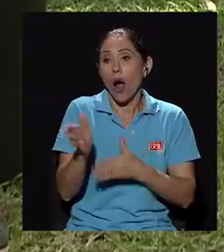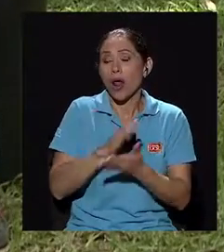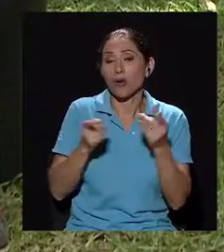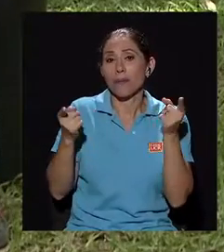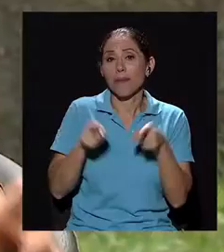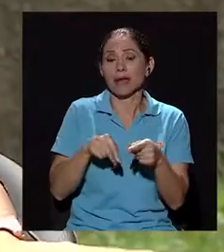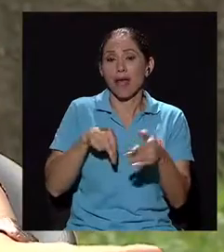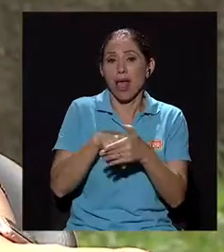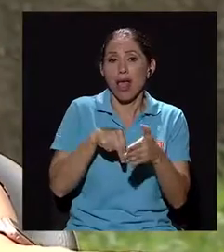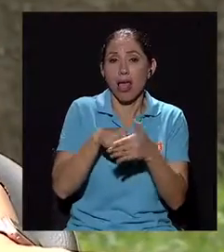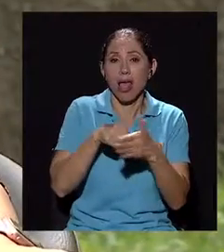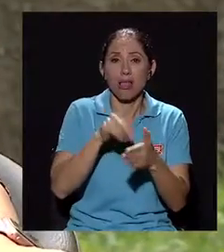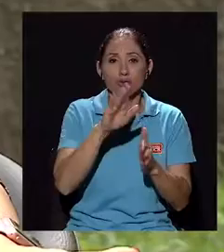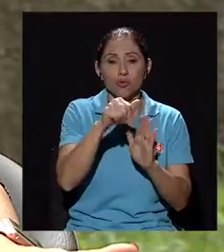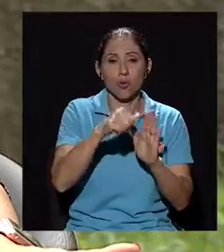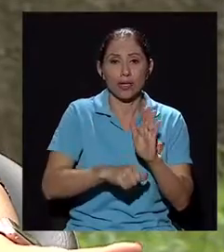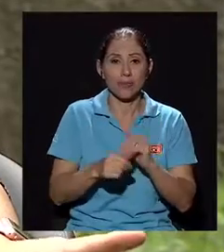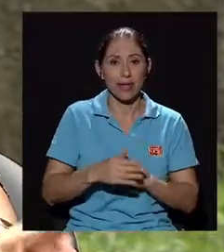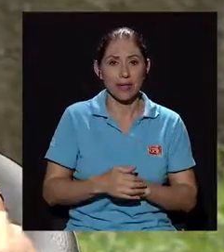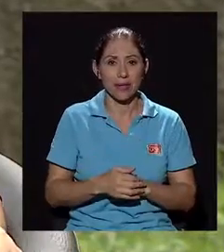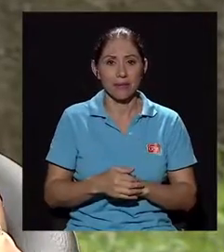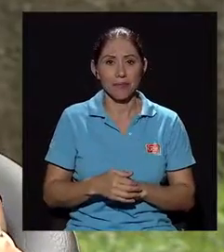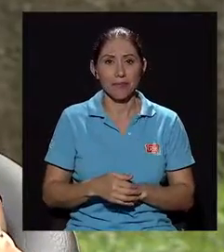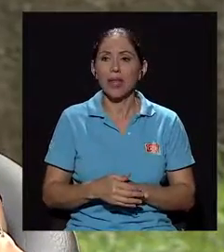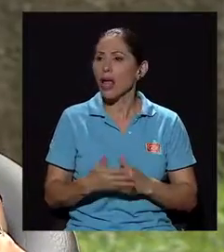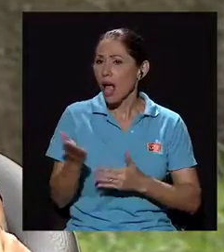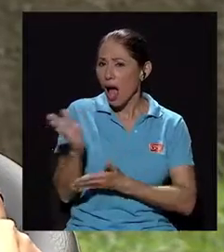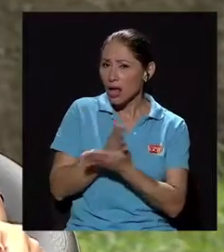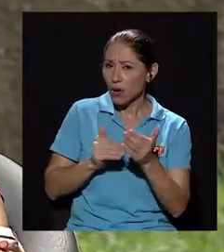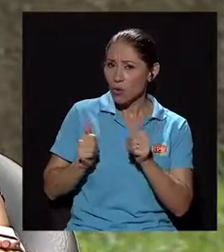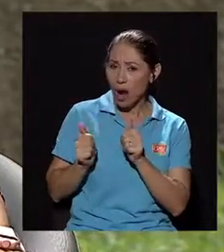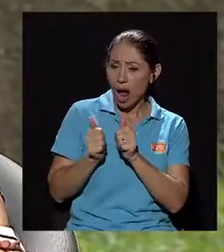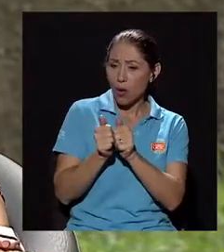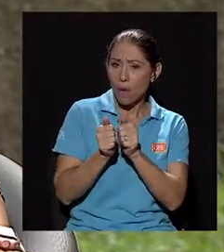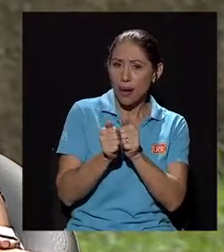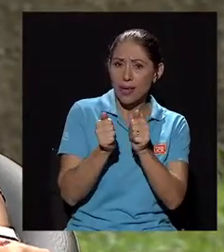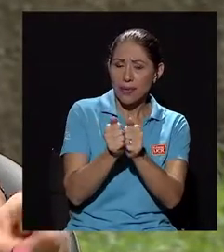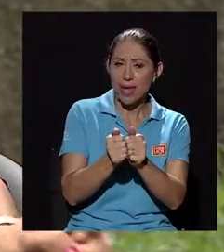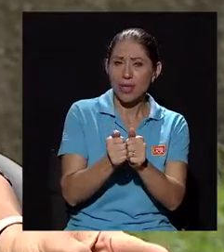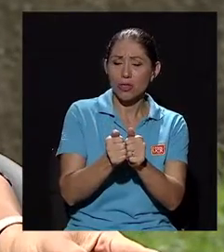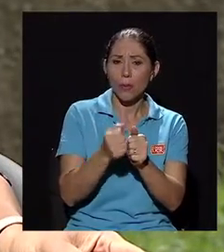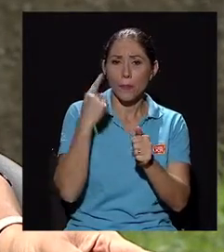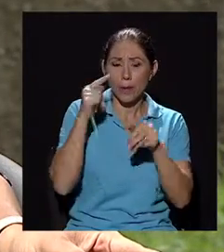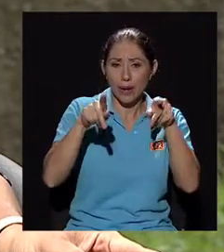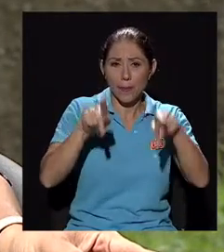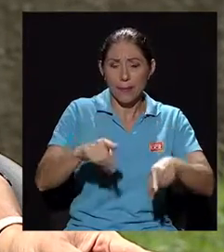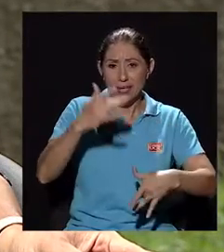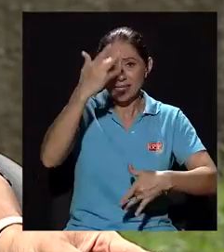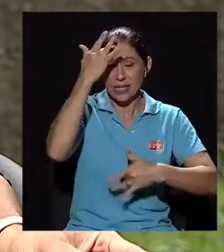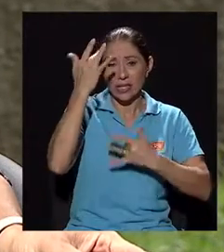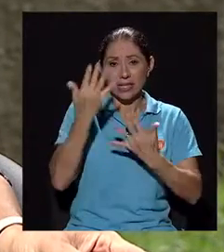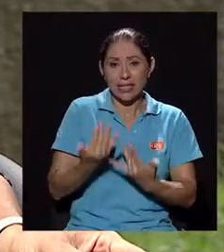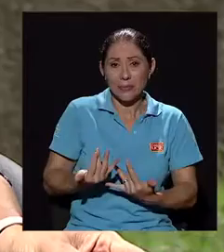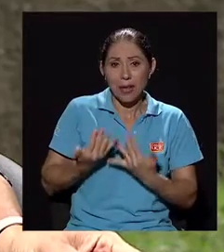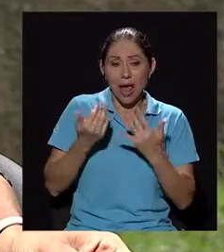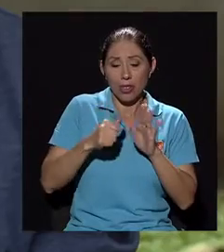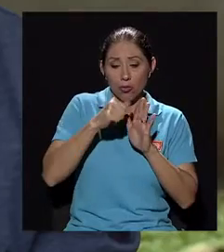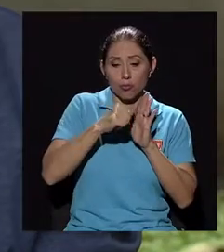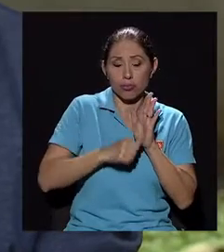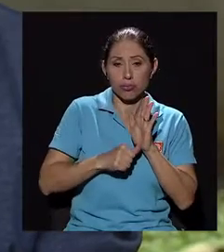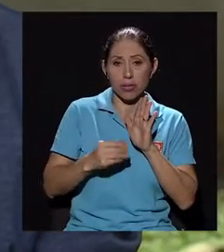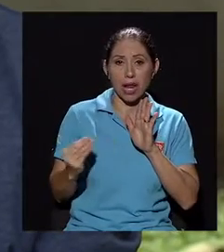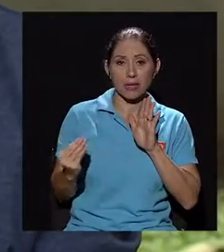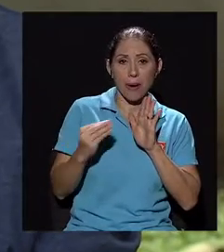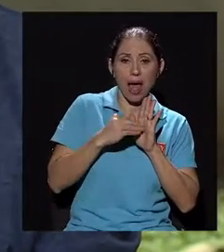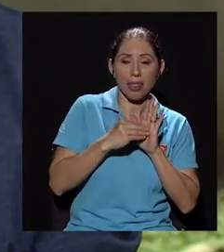trasplante. A partir de eso me surge una duda, ¿hay algún acompañamiento, seguimiento para los pacientes que están esperando trasplante